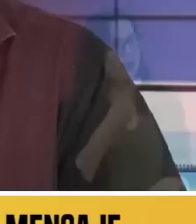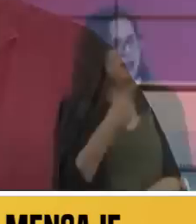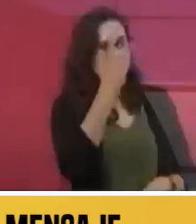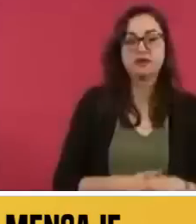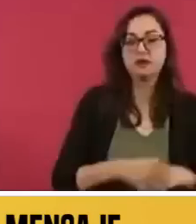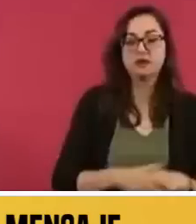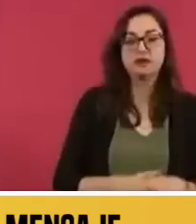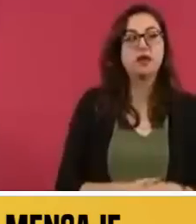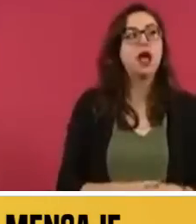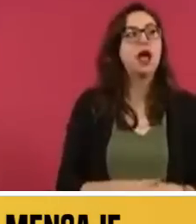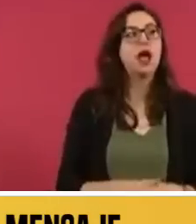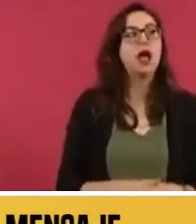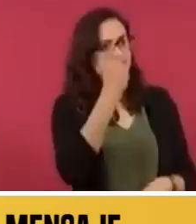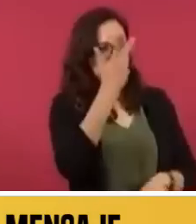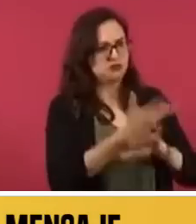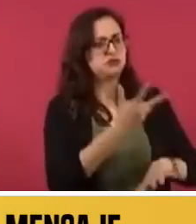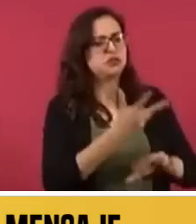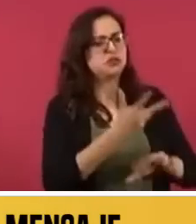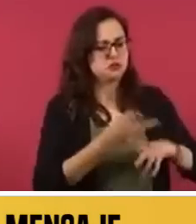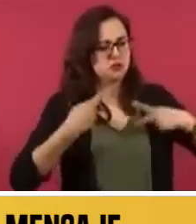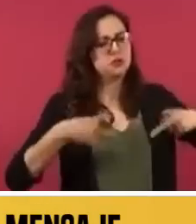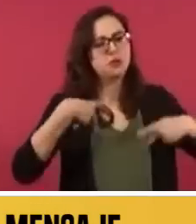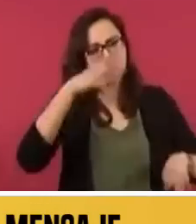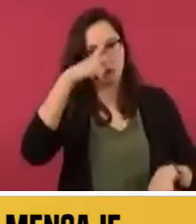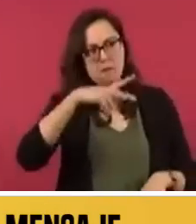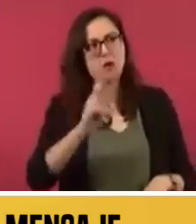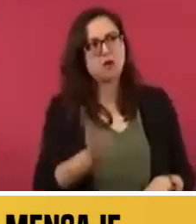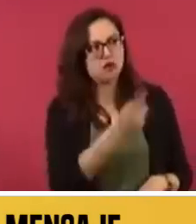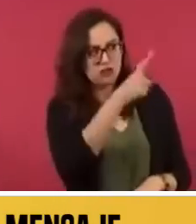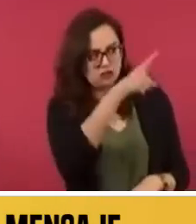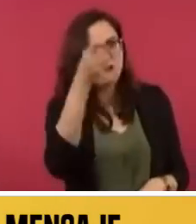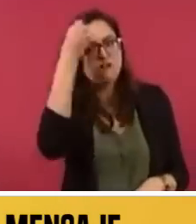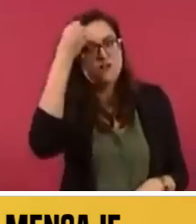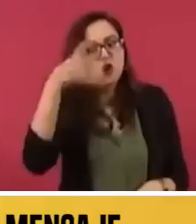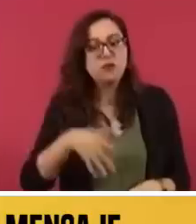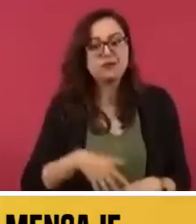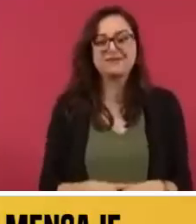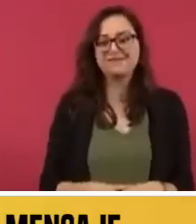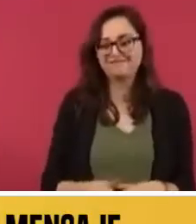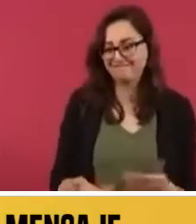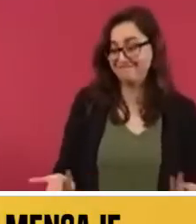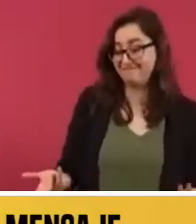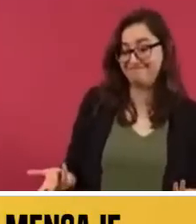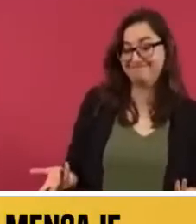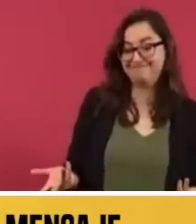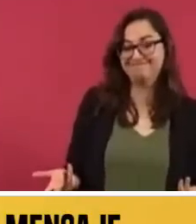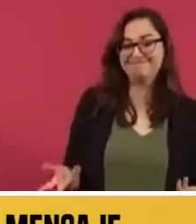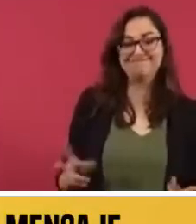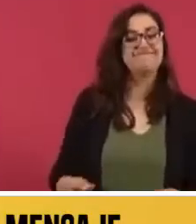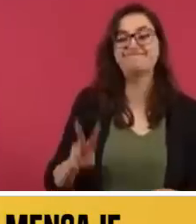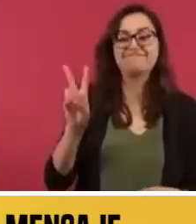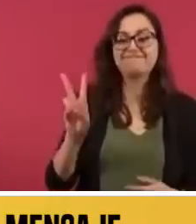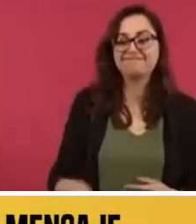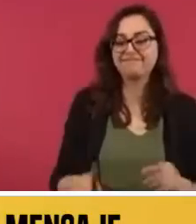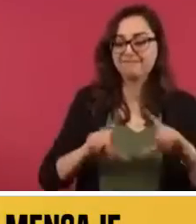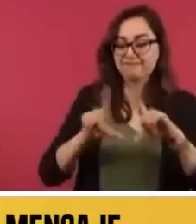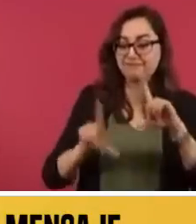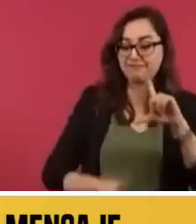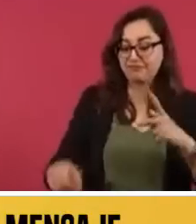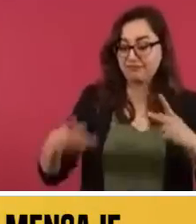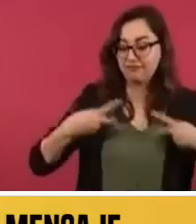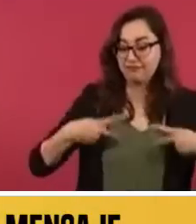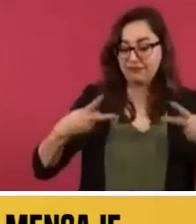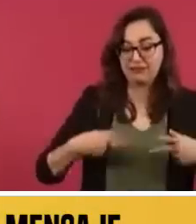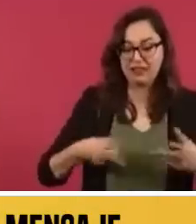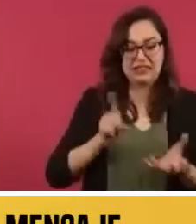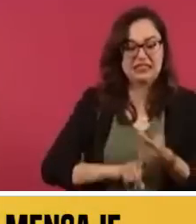Obrador. Yo desde luego que eso no es cierto. El pueblo de México es de los pueblos más